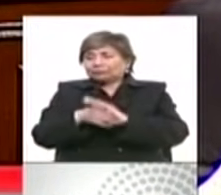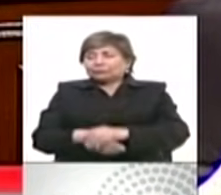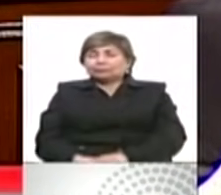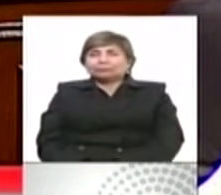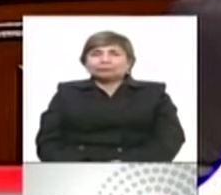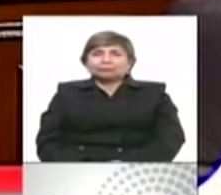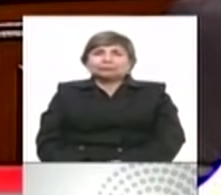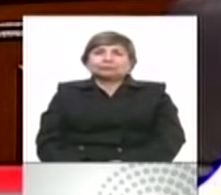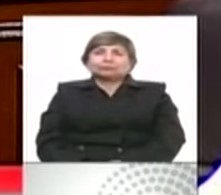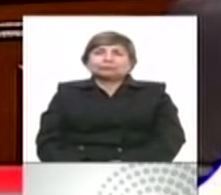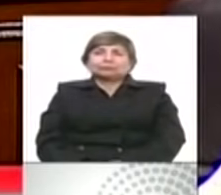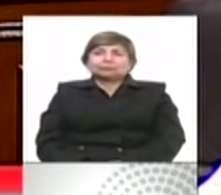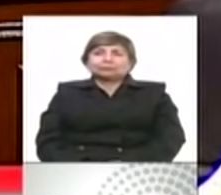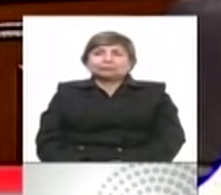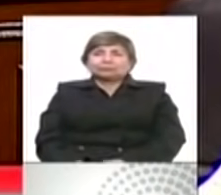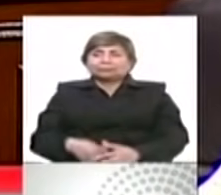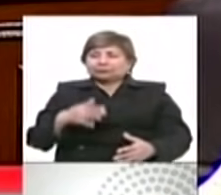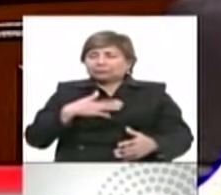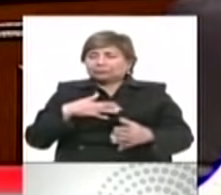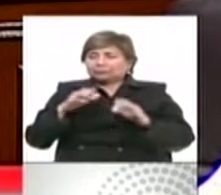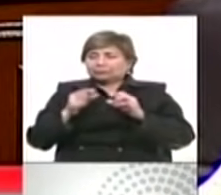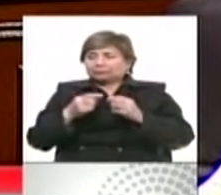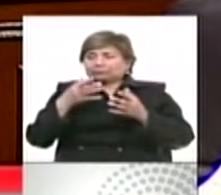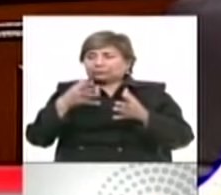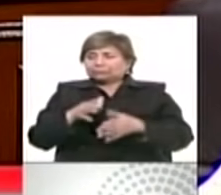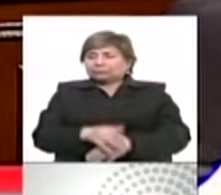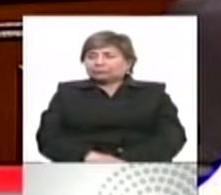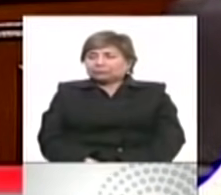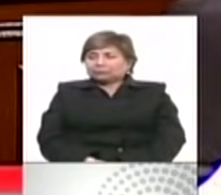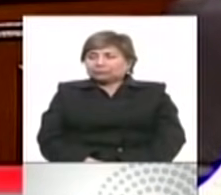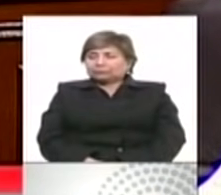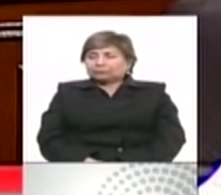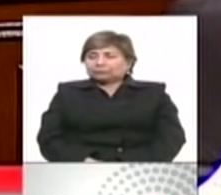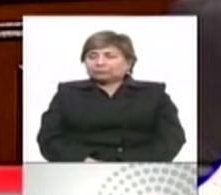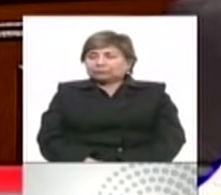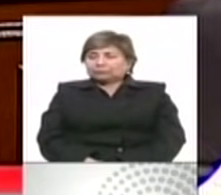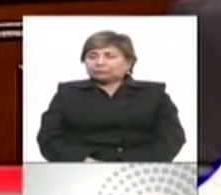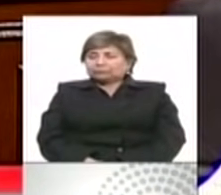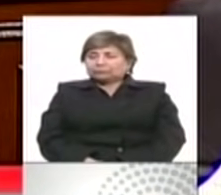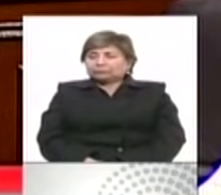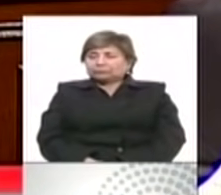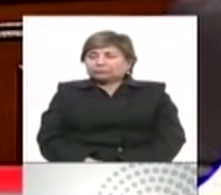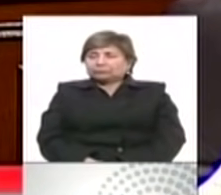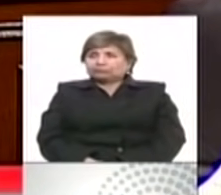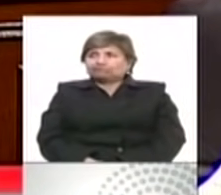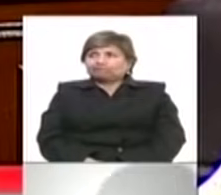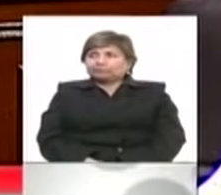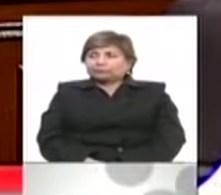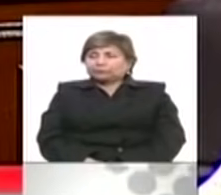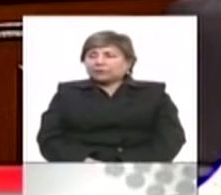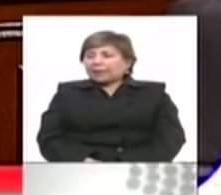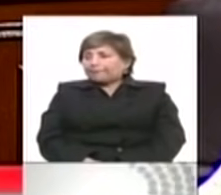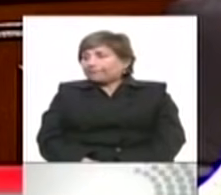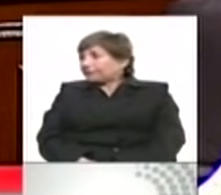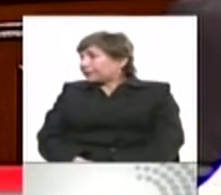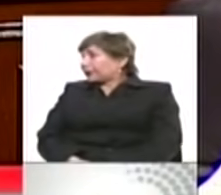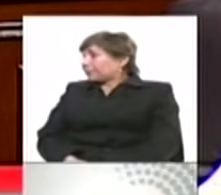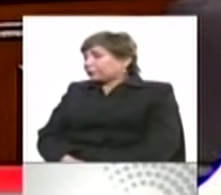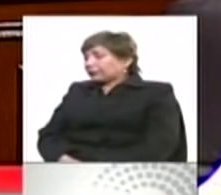son producto de los negocios que tiene el mismo Petroperú, ¿no? Y además creemos que de los